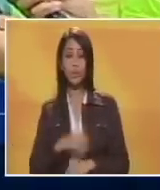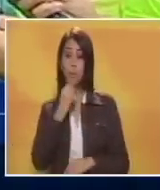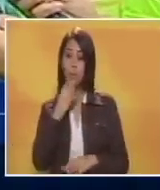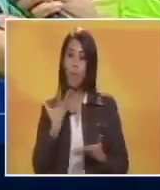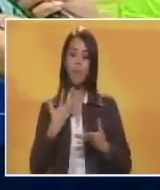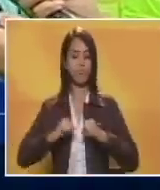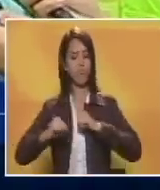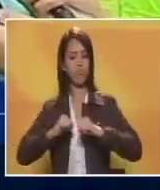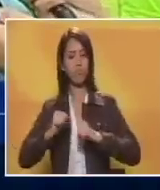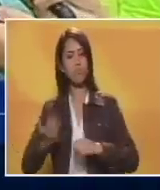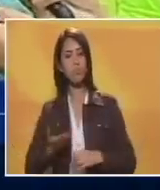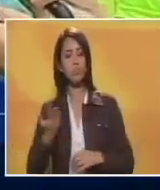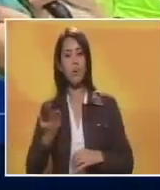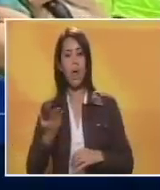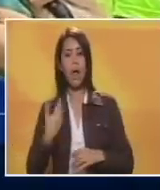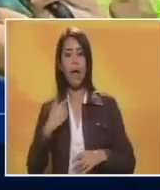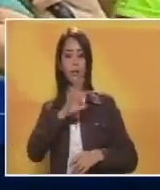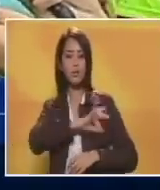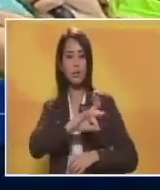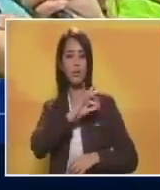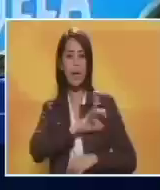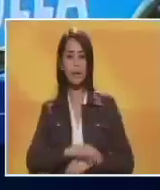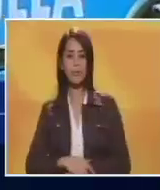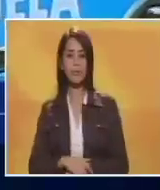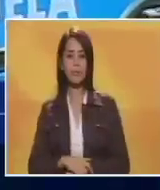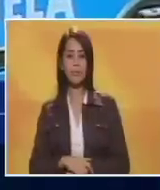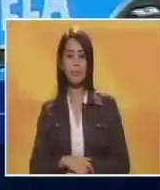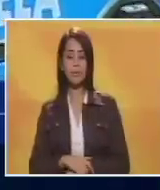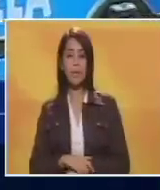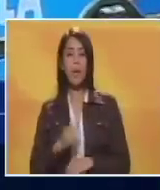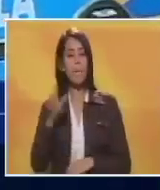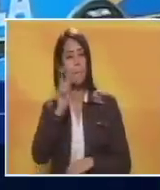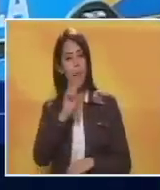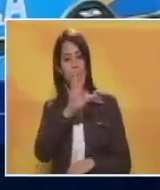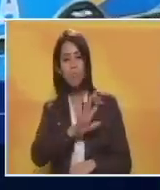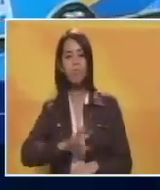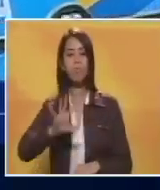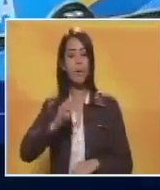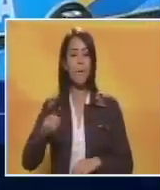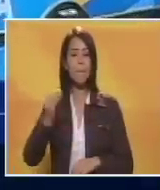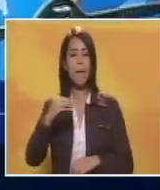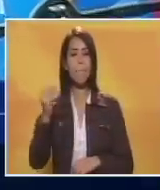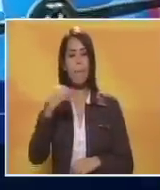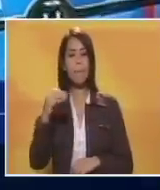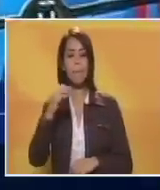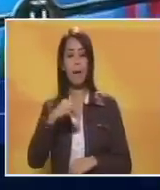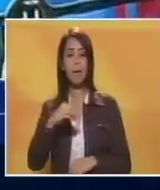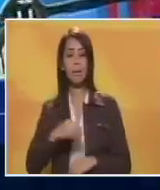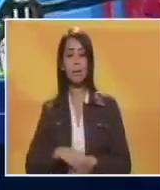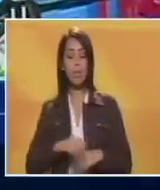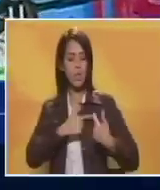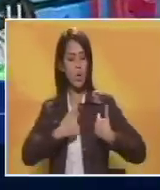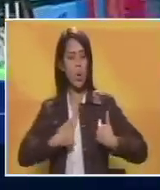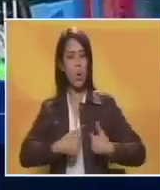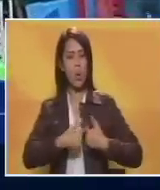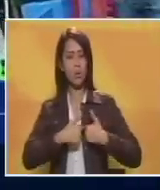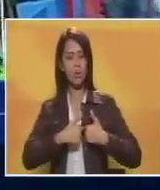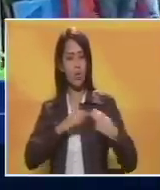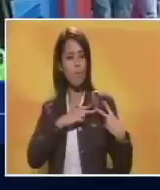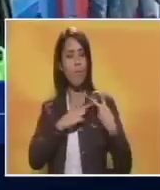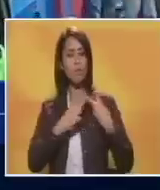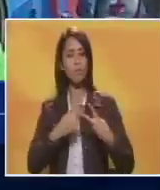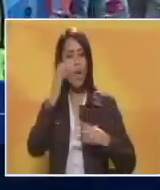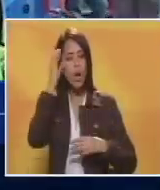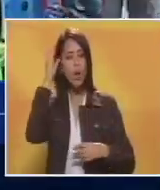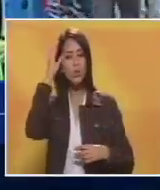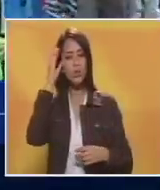gran movimiento de movimientos sociales. Así que iremos por toda la patria sumando más voluntades, sumando corazones, sumando